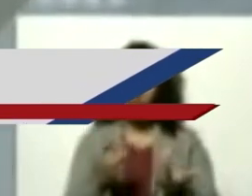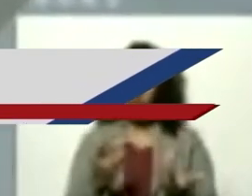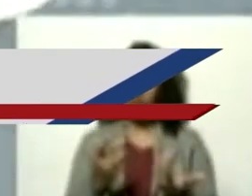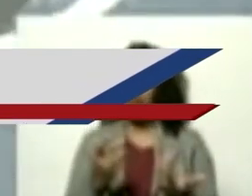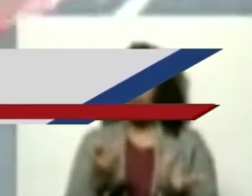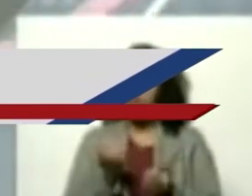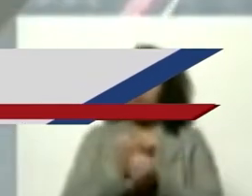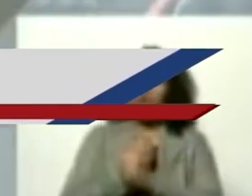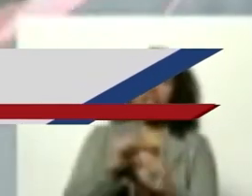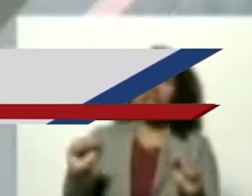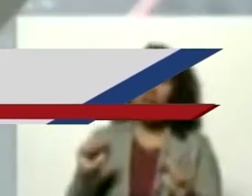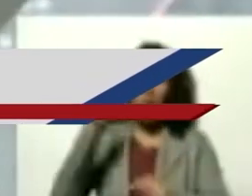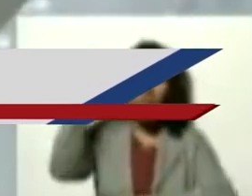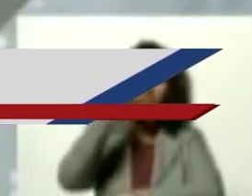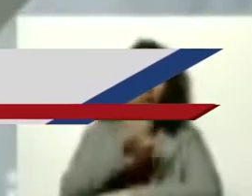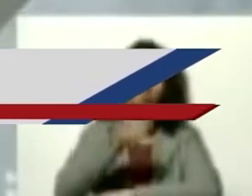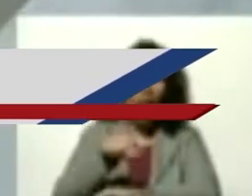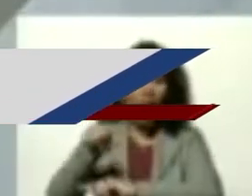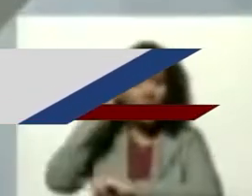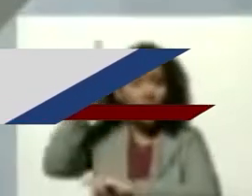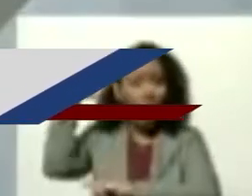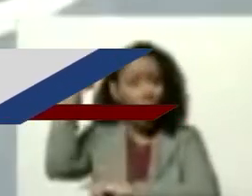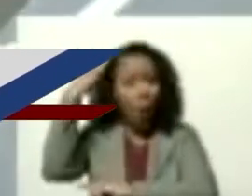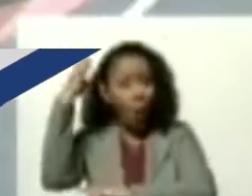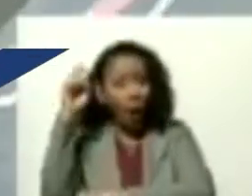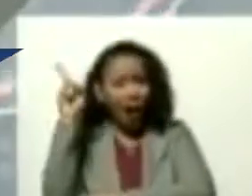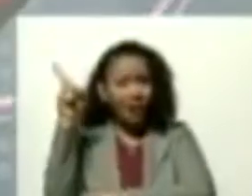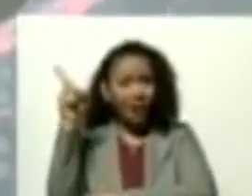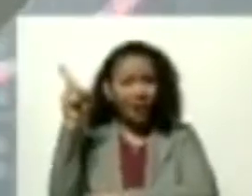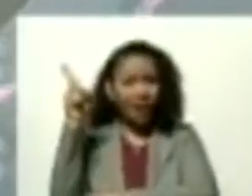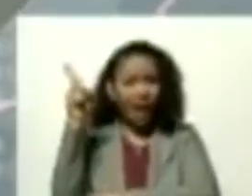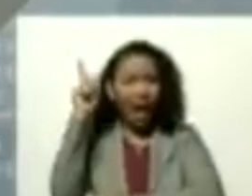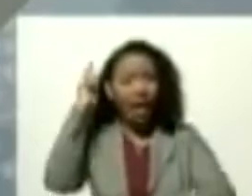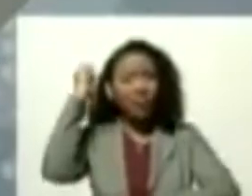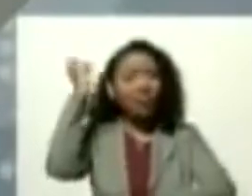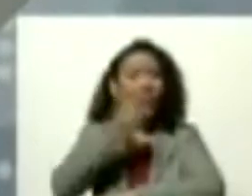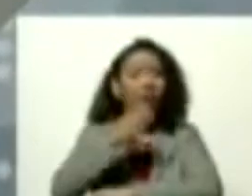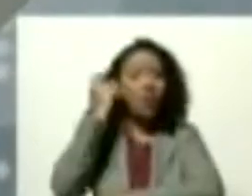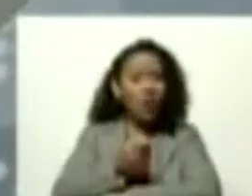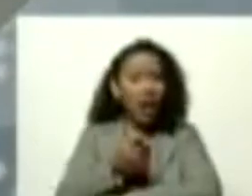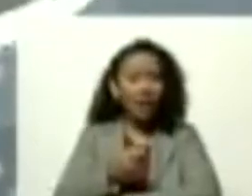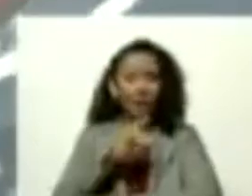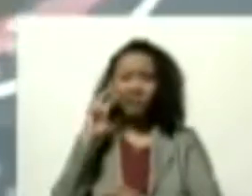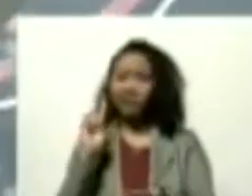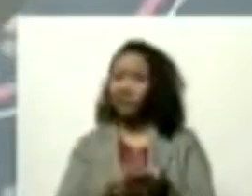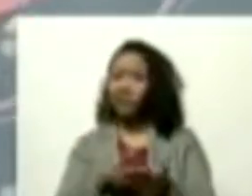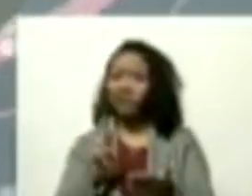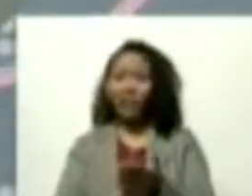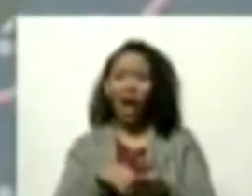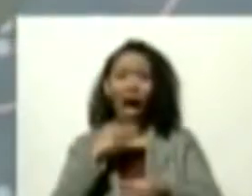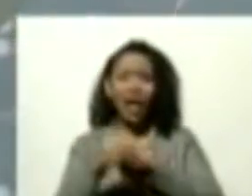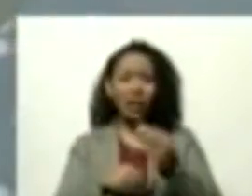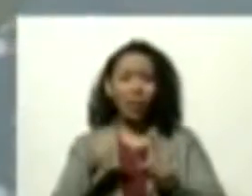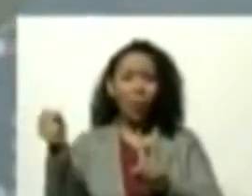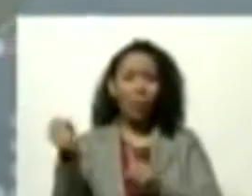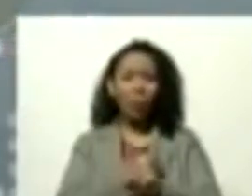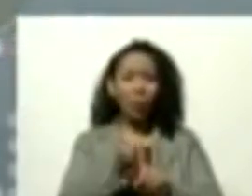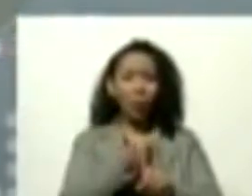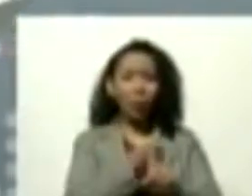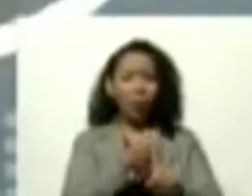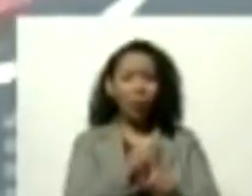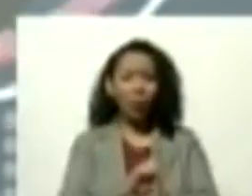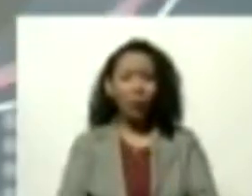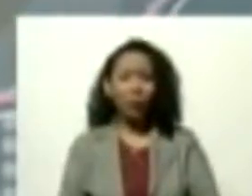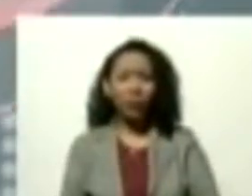tribunal británico. Esa decisión del tribunal británico realmente está sometida,